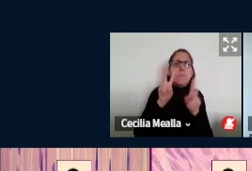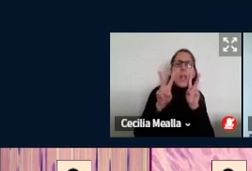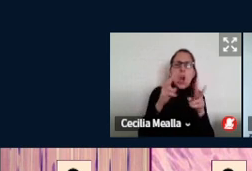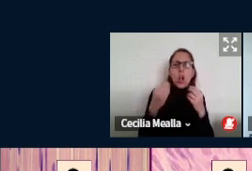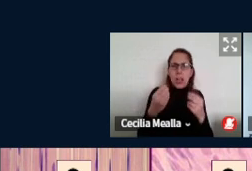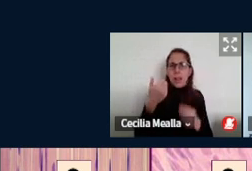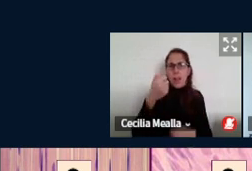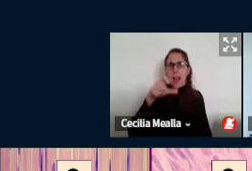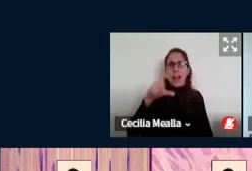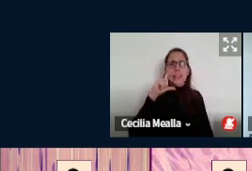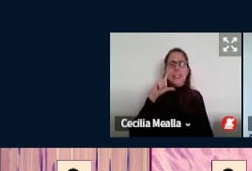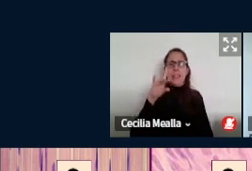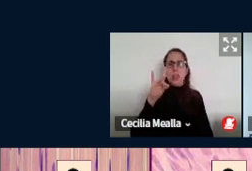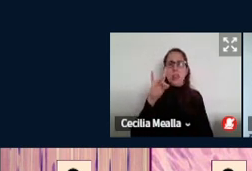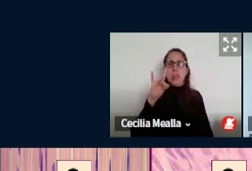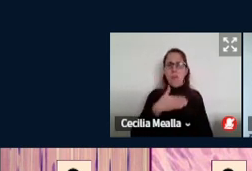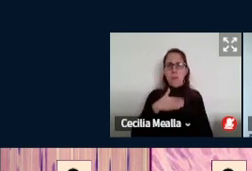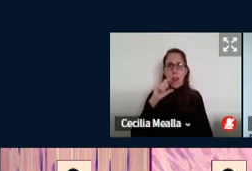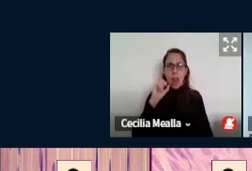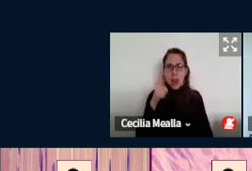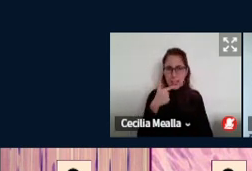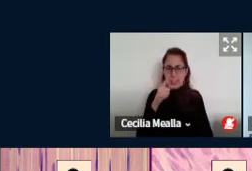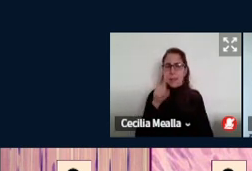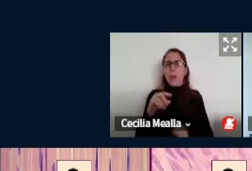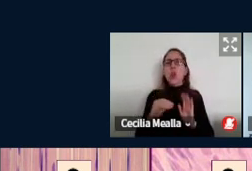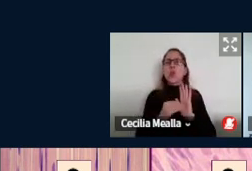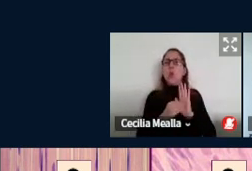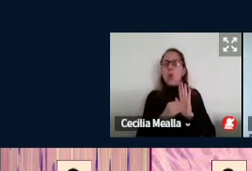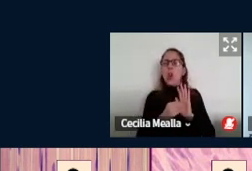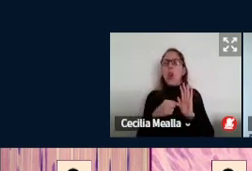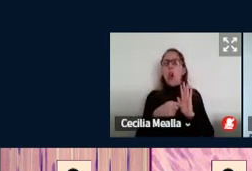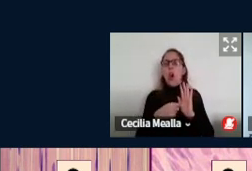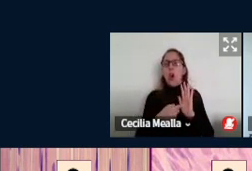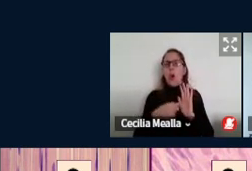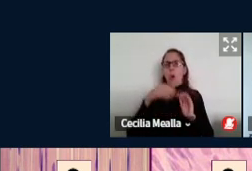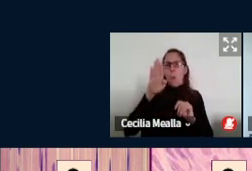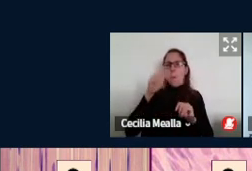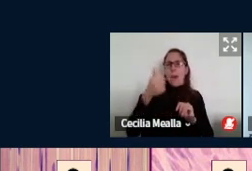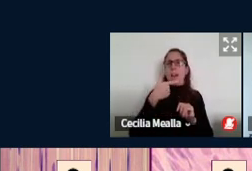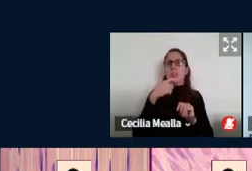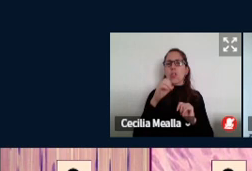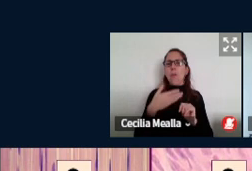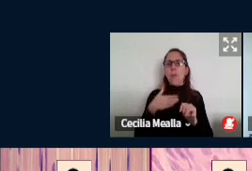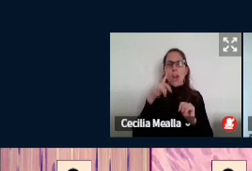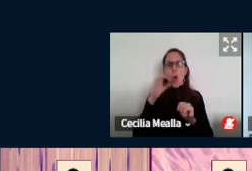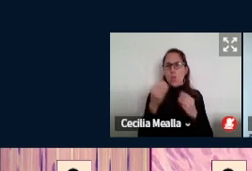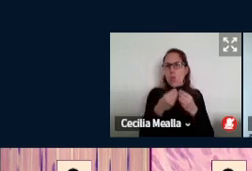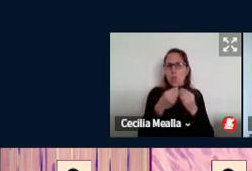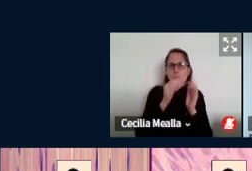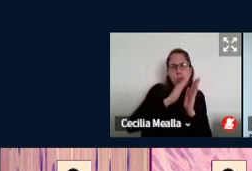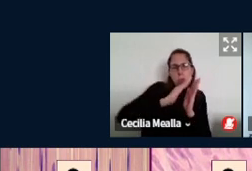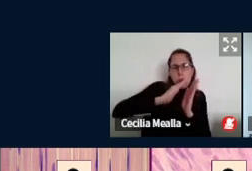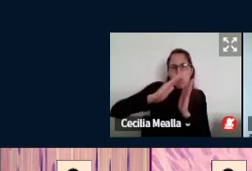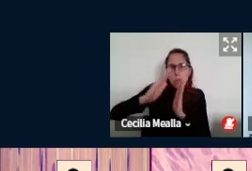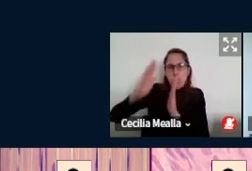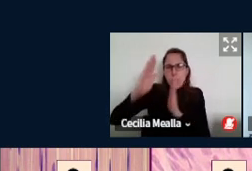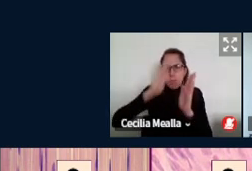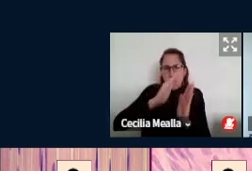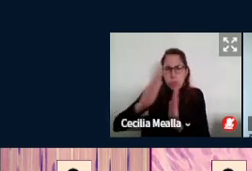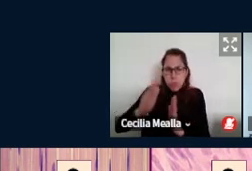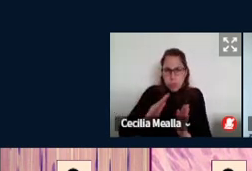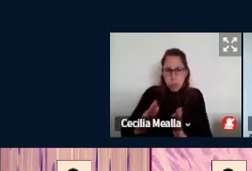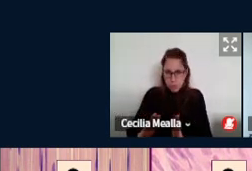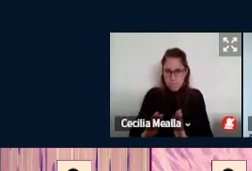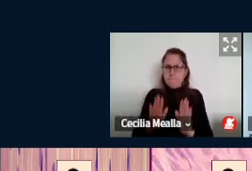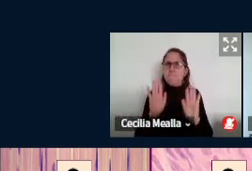el citoplasma, y un núcleo basófilo, ¿sí? Se ven muchos núcleos uno al lado del otro. ¿Cuál